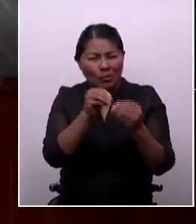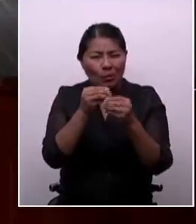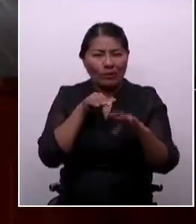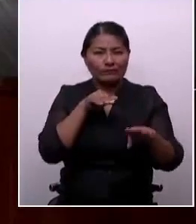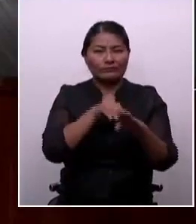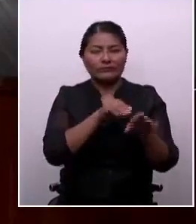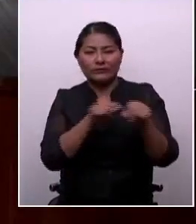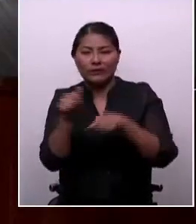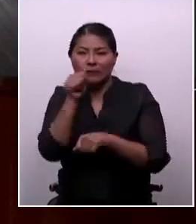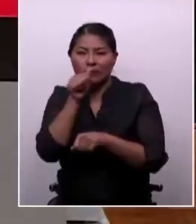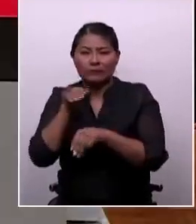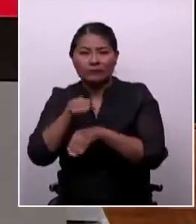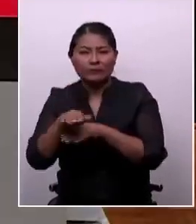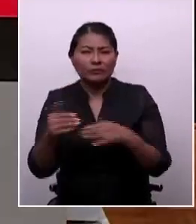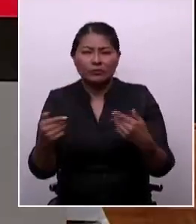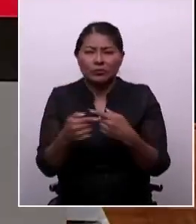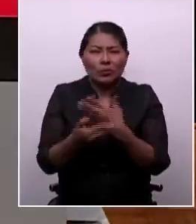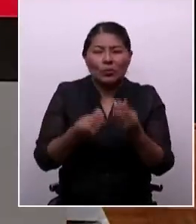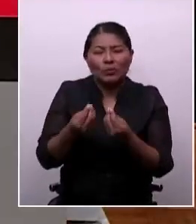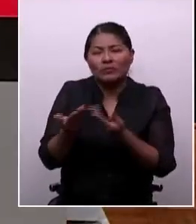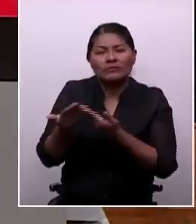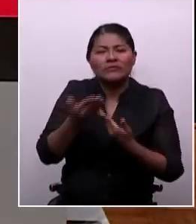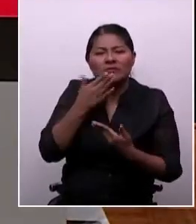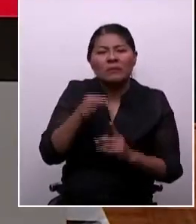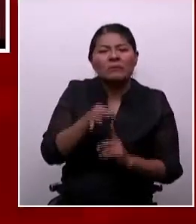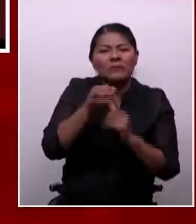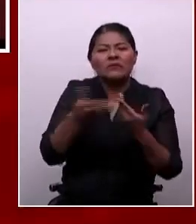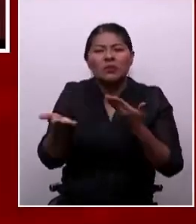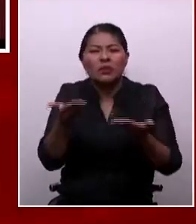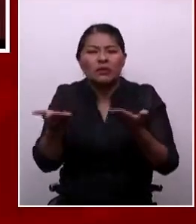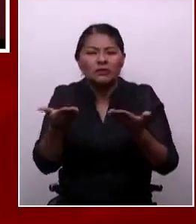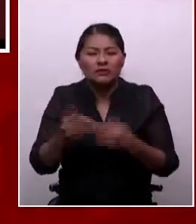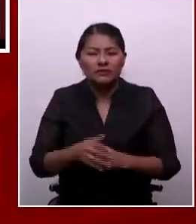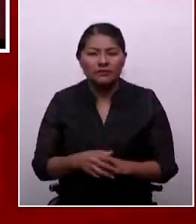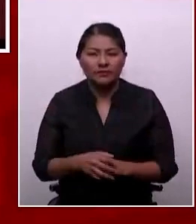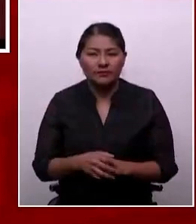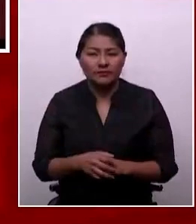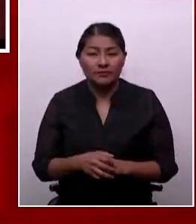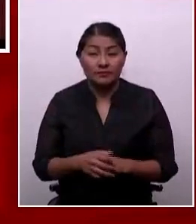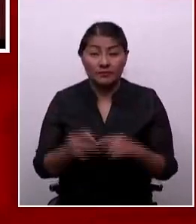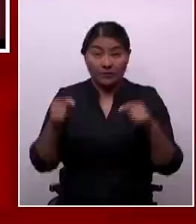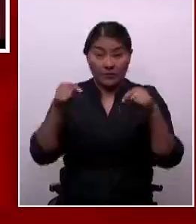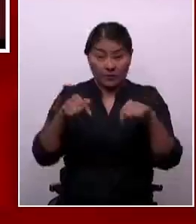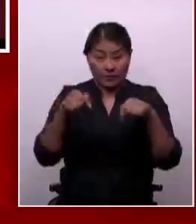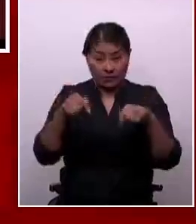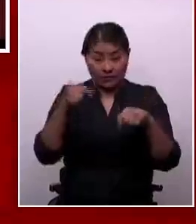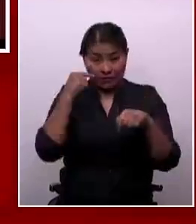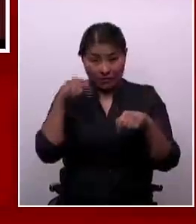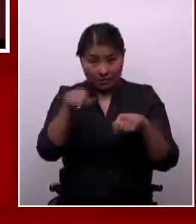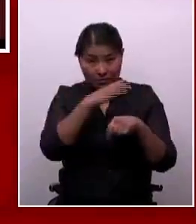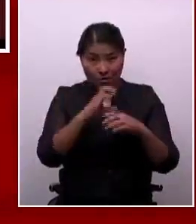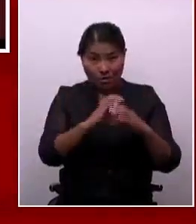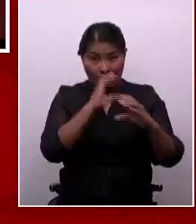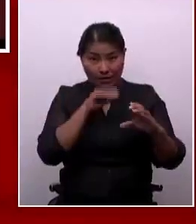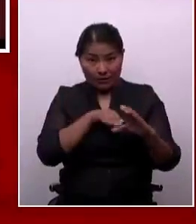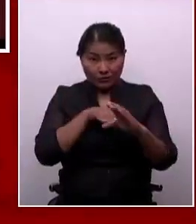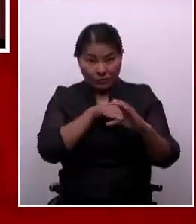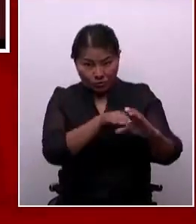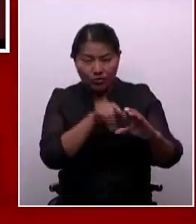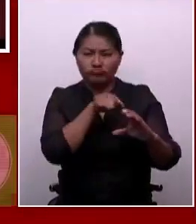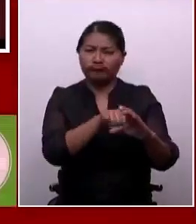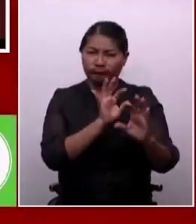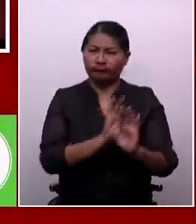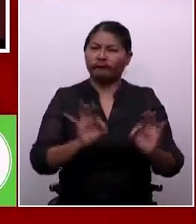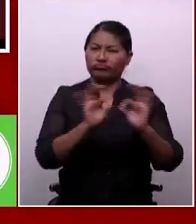privado Quién tiene la prioridad Bueno aquí el transporte público masivo tiene